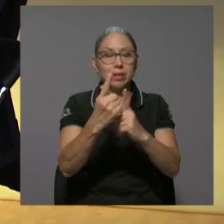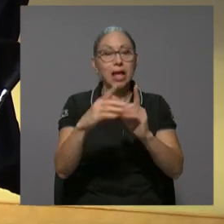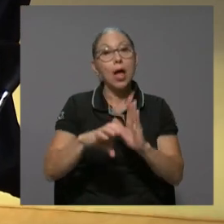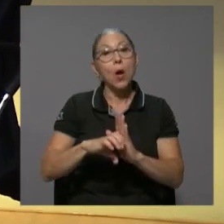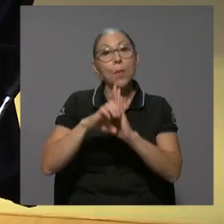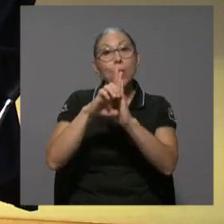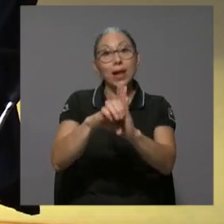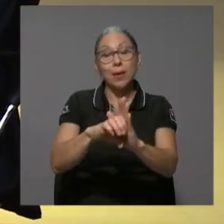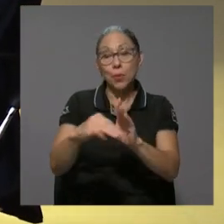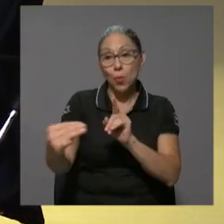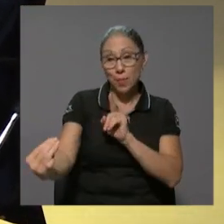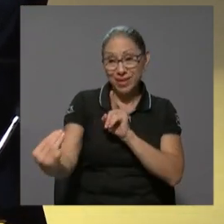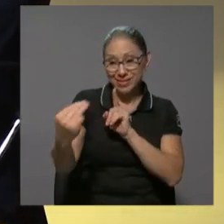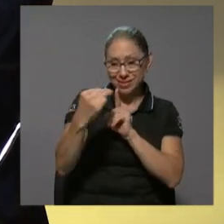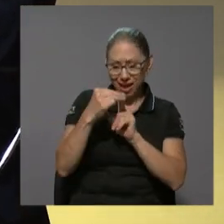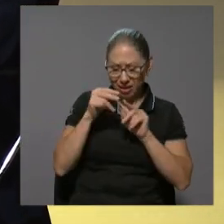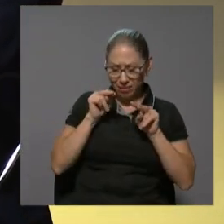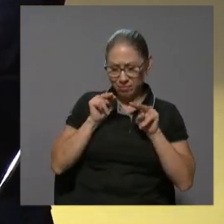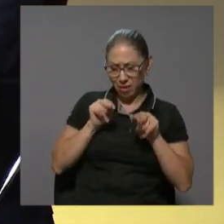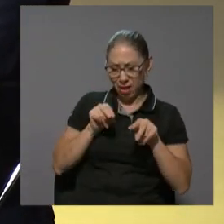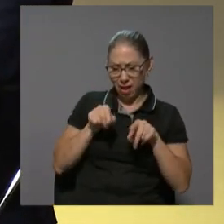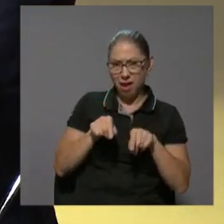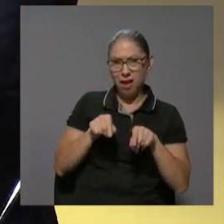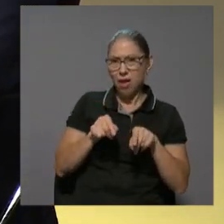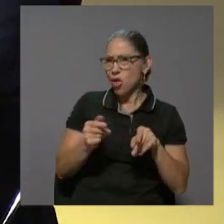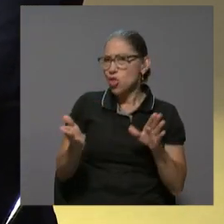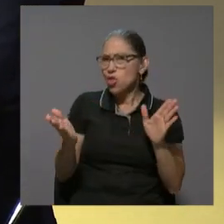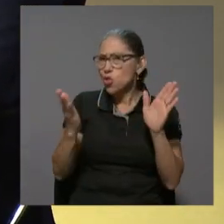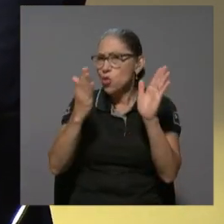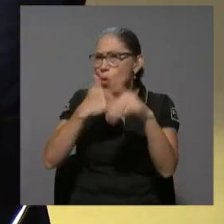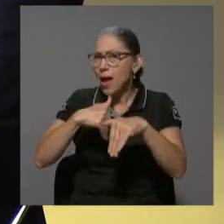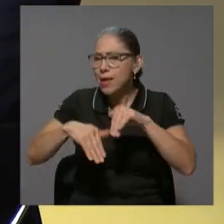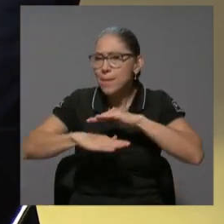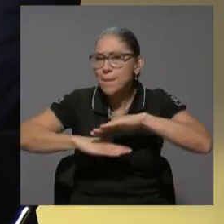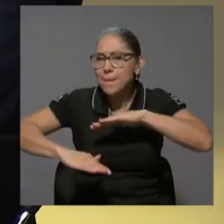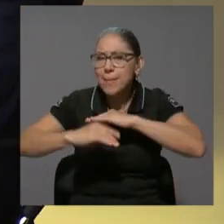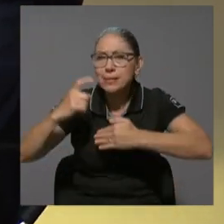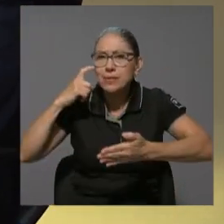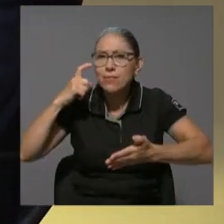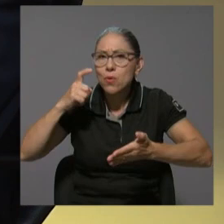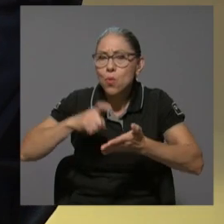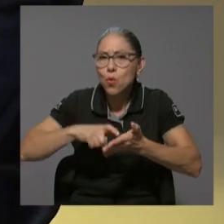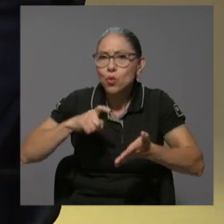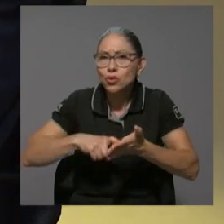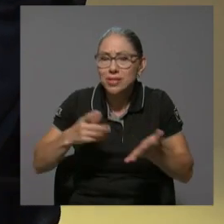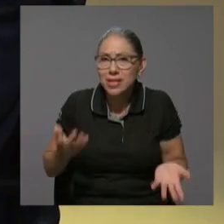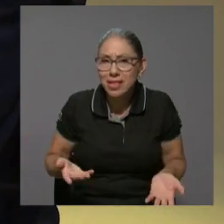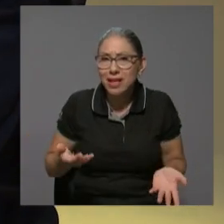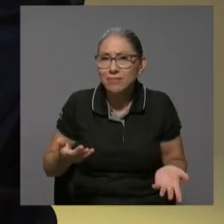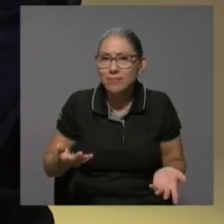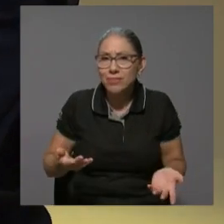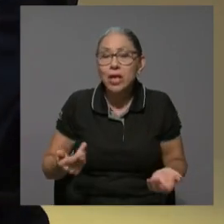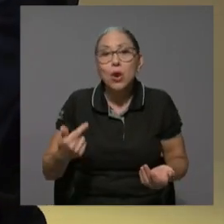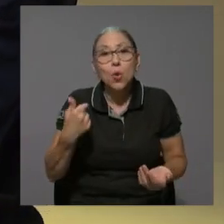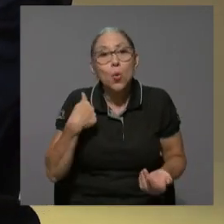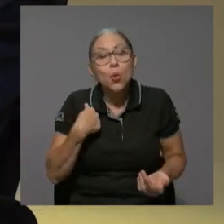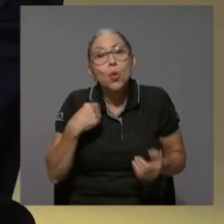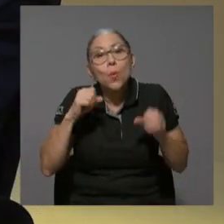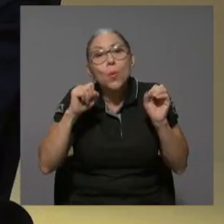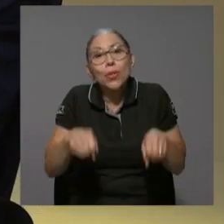fuente reconocida y de una manera muy liberal, y yo me atrevería a decir, incluso a decir que irresponsable,